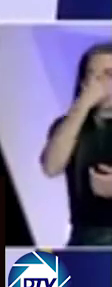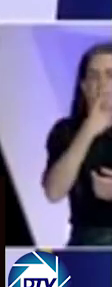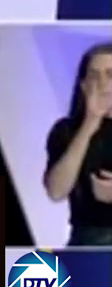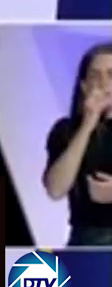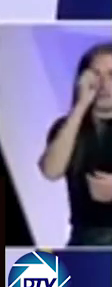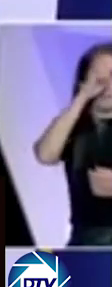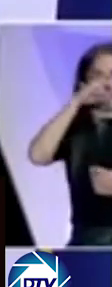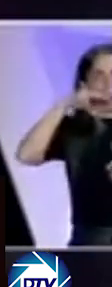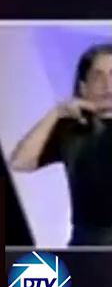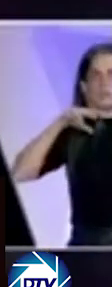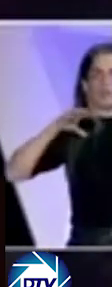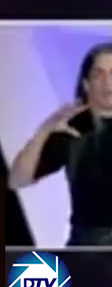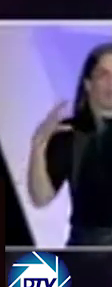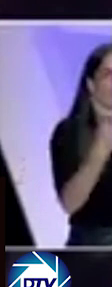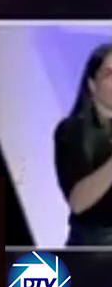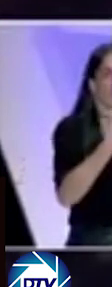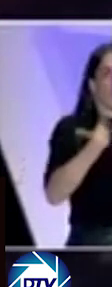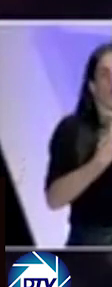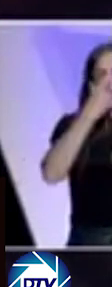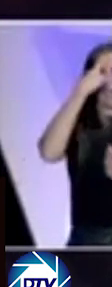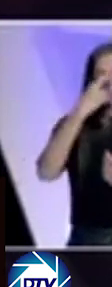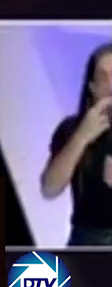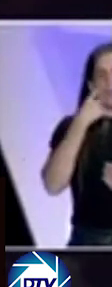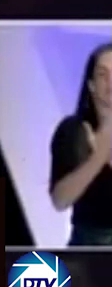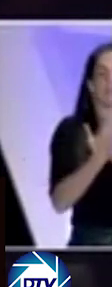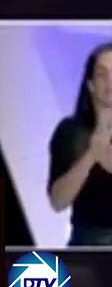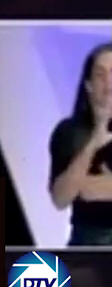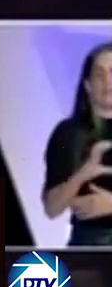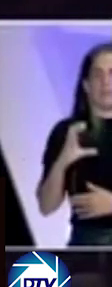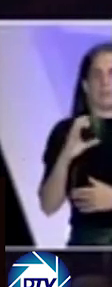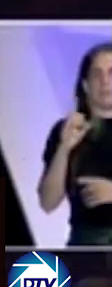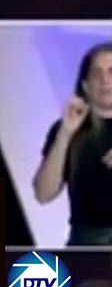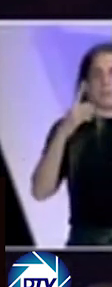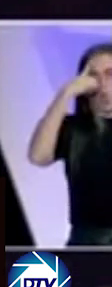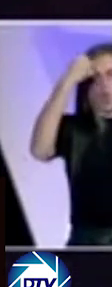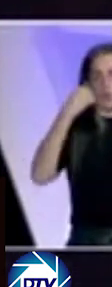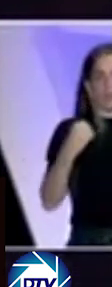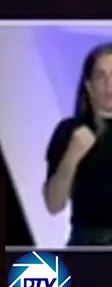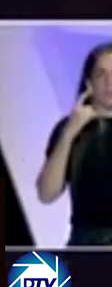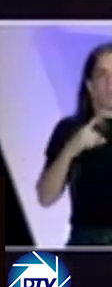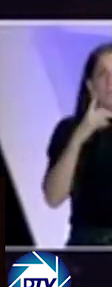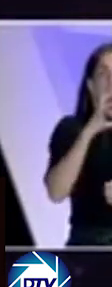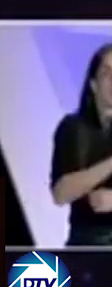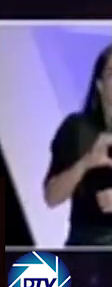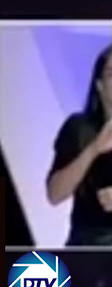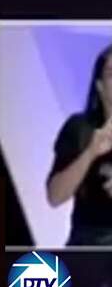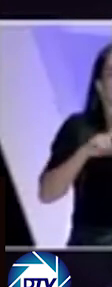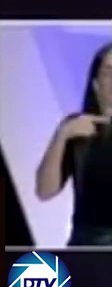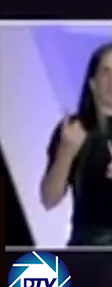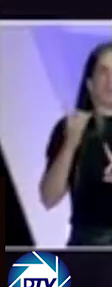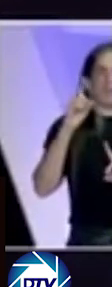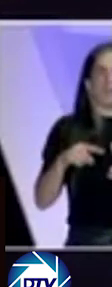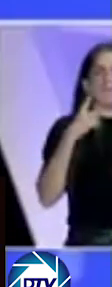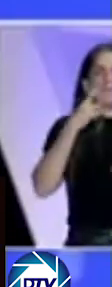ha subido más de 10 impuestos pero es que en su programa lleva una nueva retahíla de subidas fiscales relacionadas con el rpf